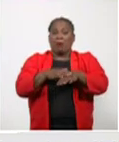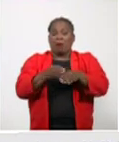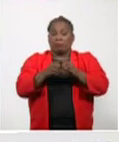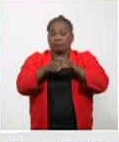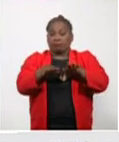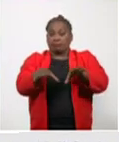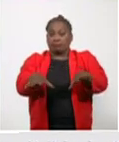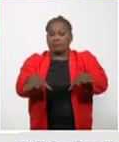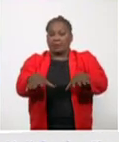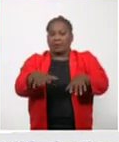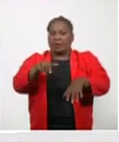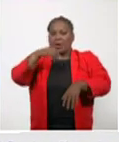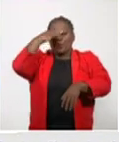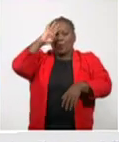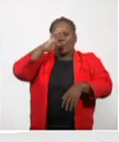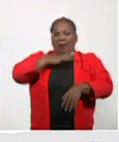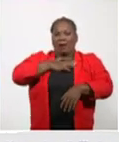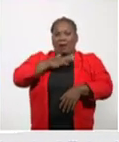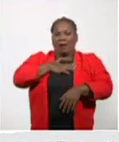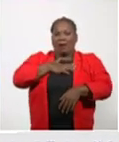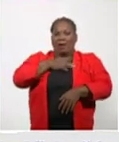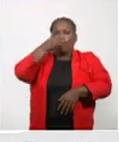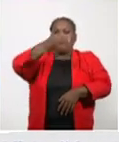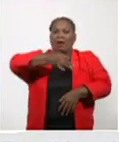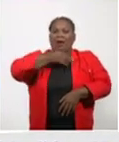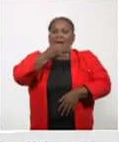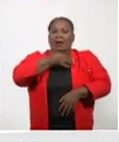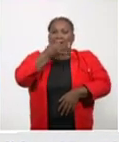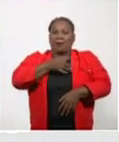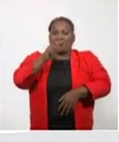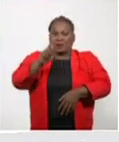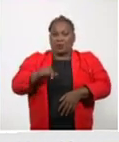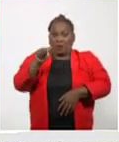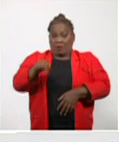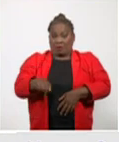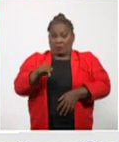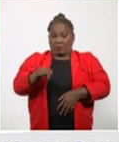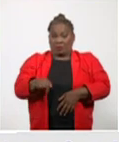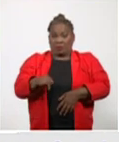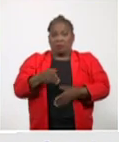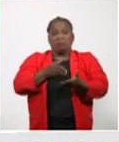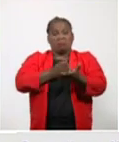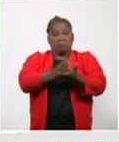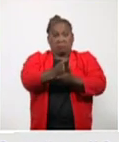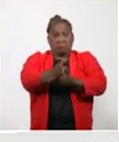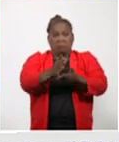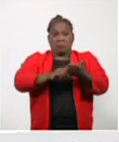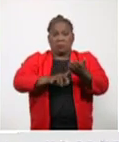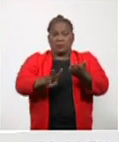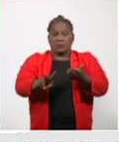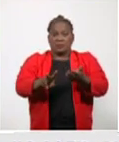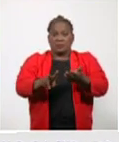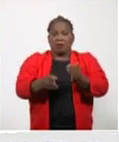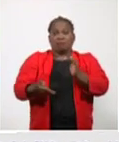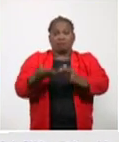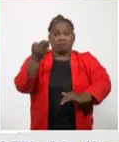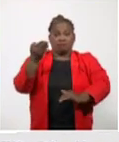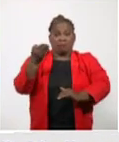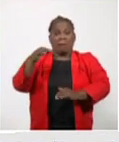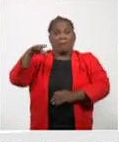de casos autóctonos. Se mantienen las provincias, como vimos, más elevadas: Pinar del Río